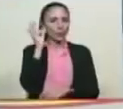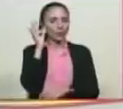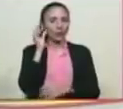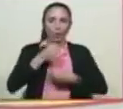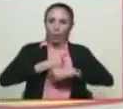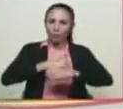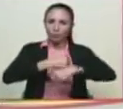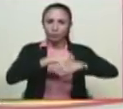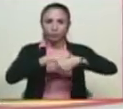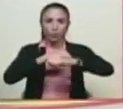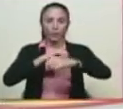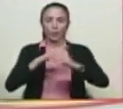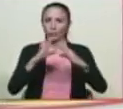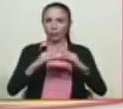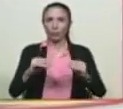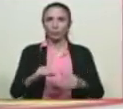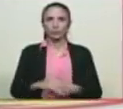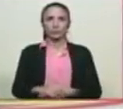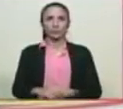obreros y obreras.